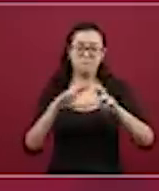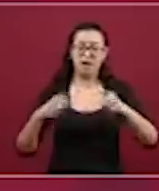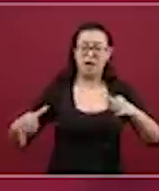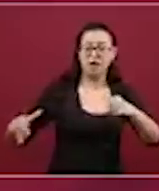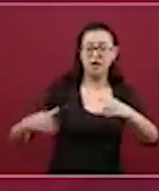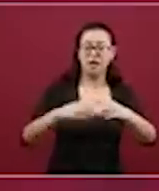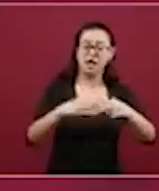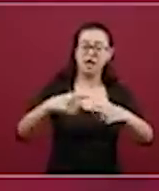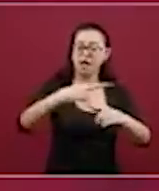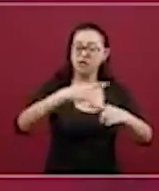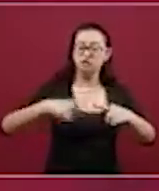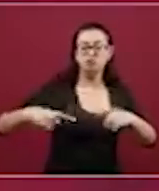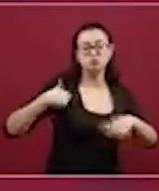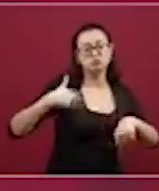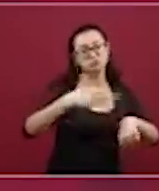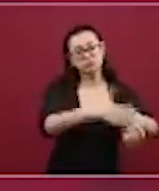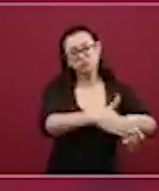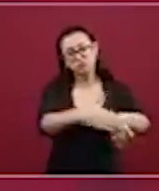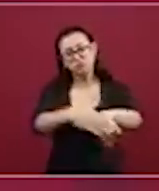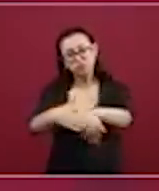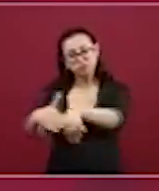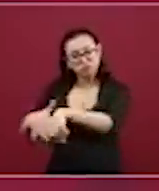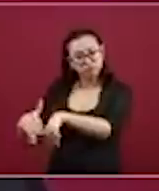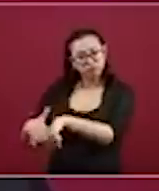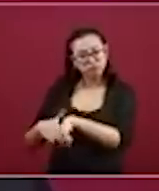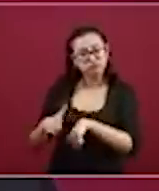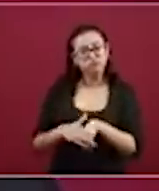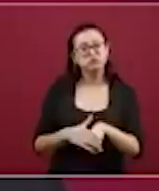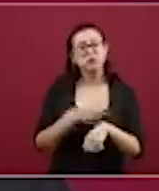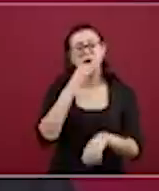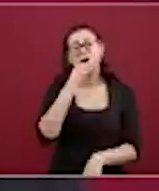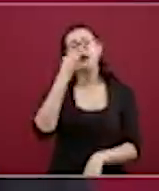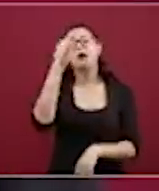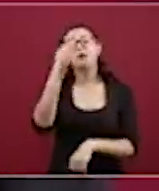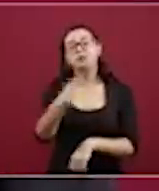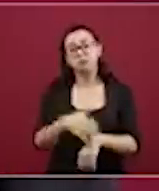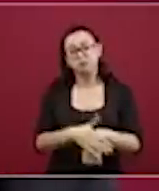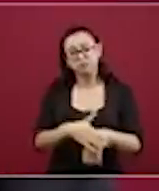educación, para que